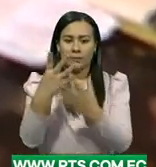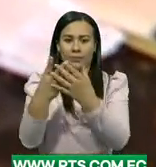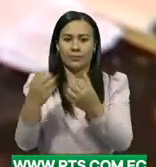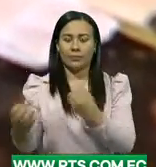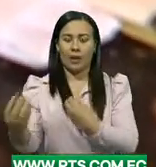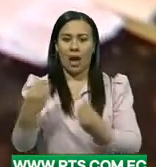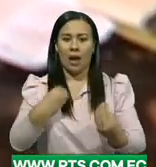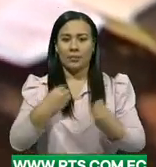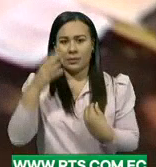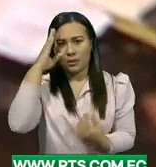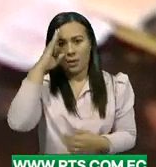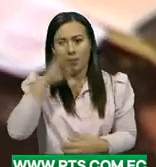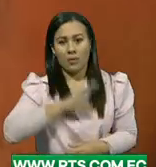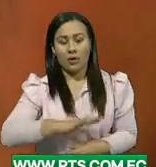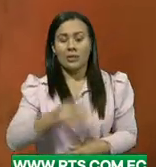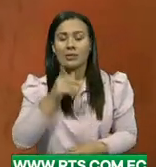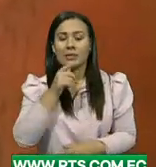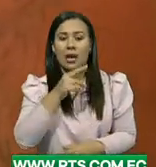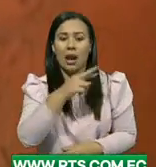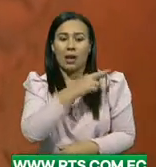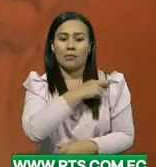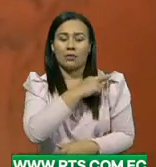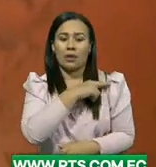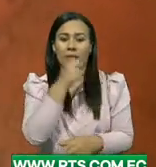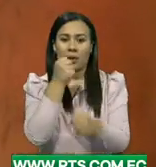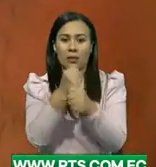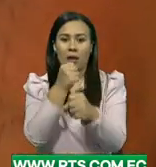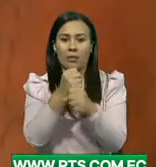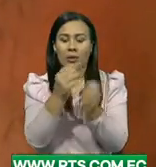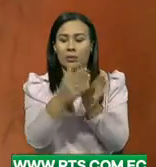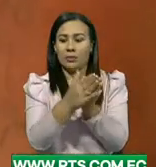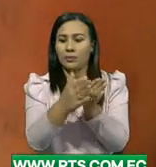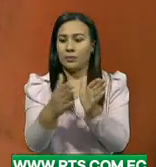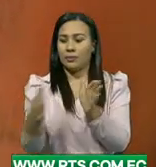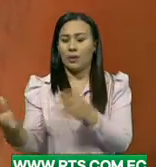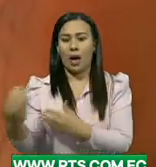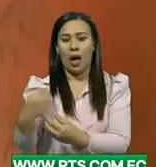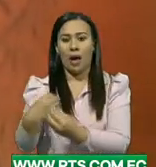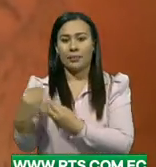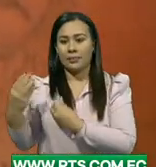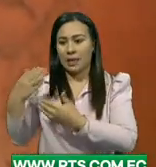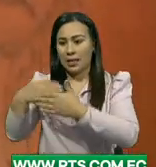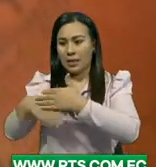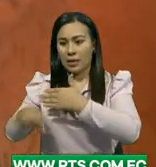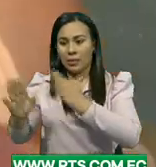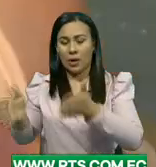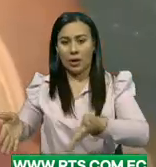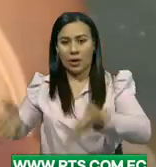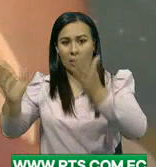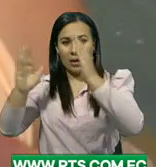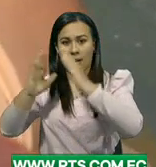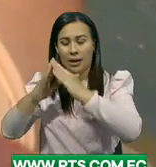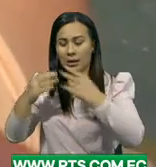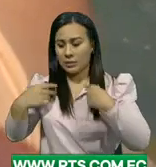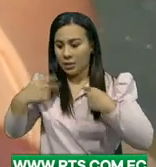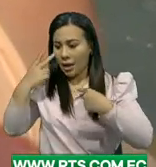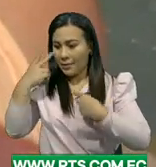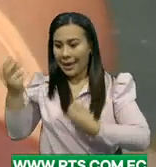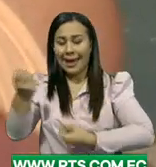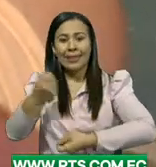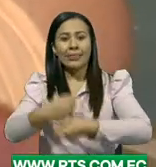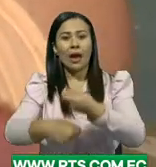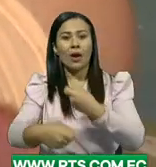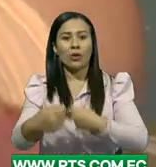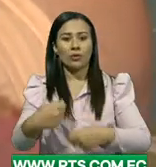dicen elementos policiales encargados de esta acción. Desconocidos ingresaban hasta un inmueble en donde se comercializaba con